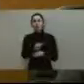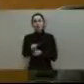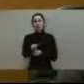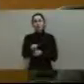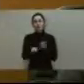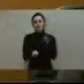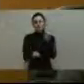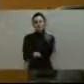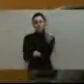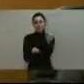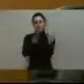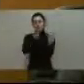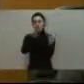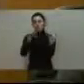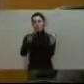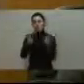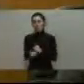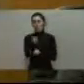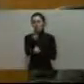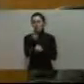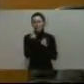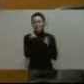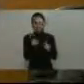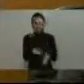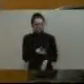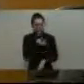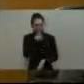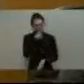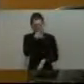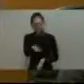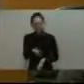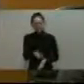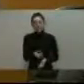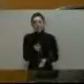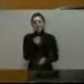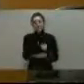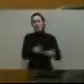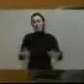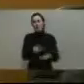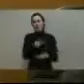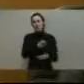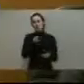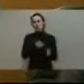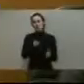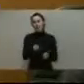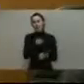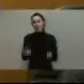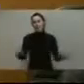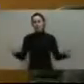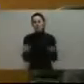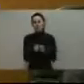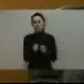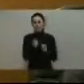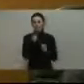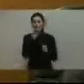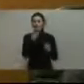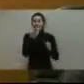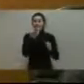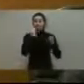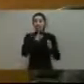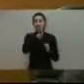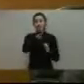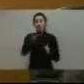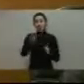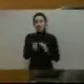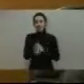para nuestros 24 puertos, una cifra que me da hasta vergüenza decirla, 1.200.000 euros, que si la dividimos entre los 24